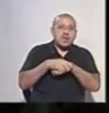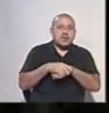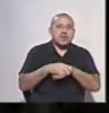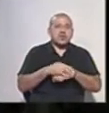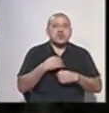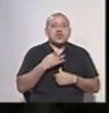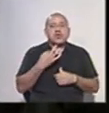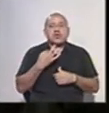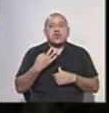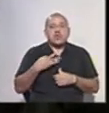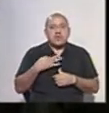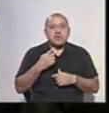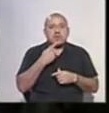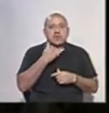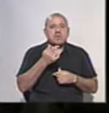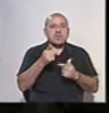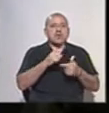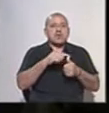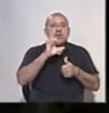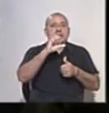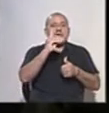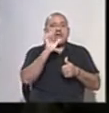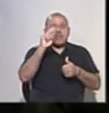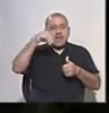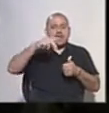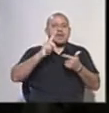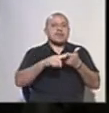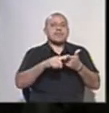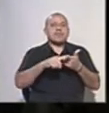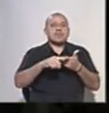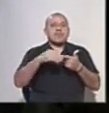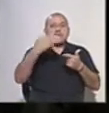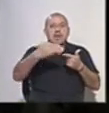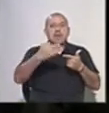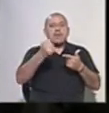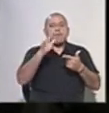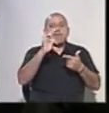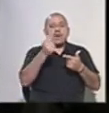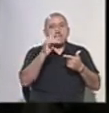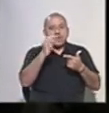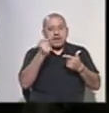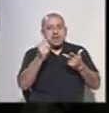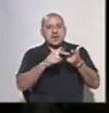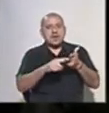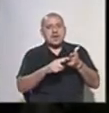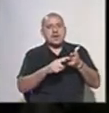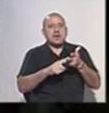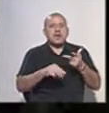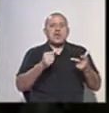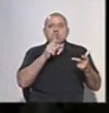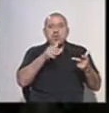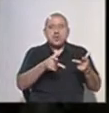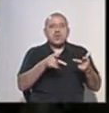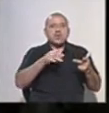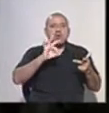compartir con Edén, con Batata, con Raúl García y con hijos de hermanos de la vida. Este año con